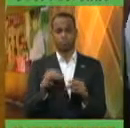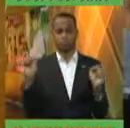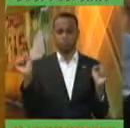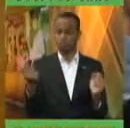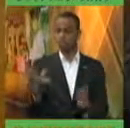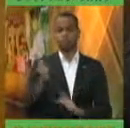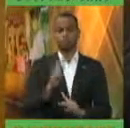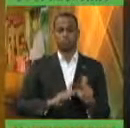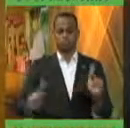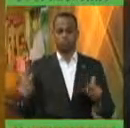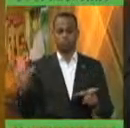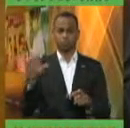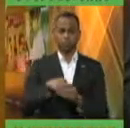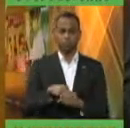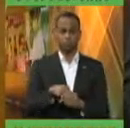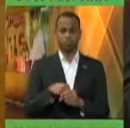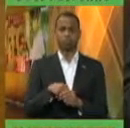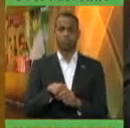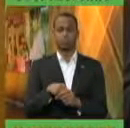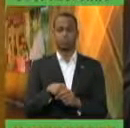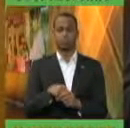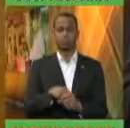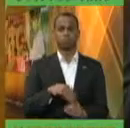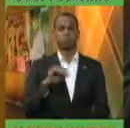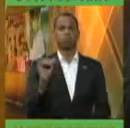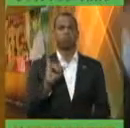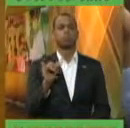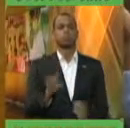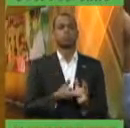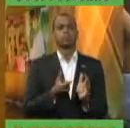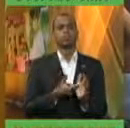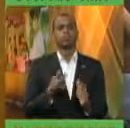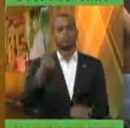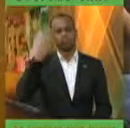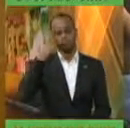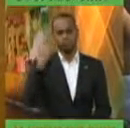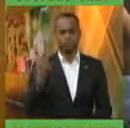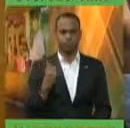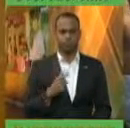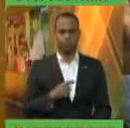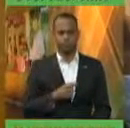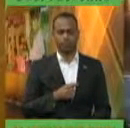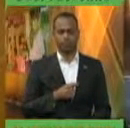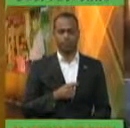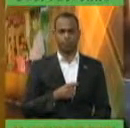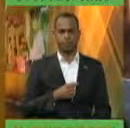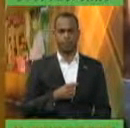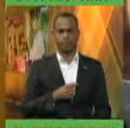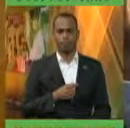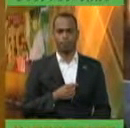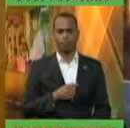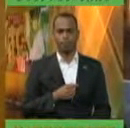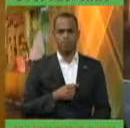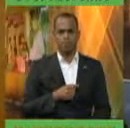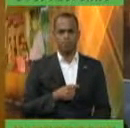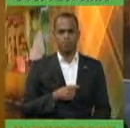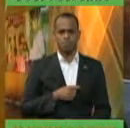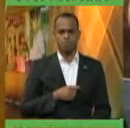el mundo y que uno a veces pienso en este tipo d